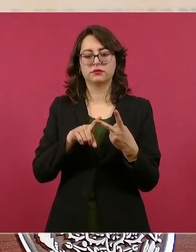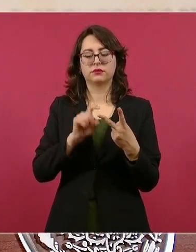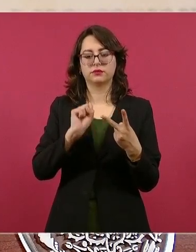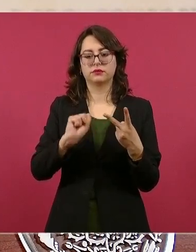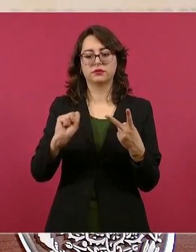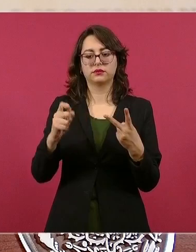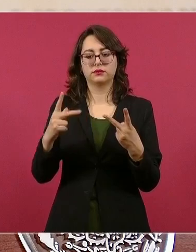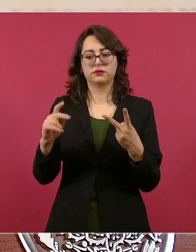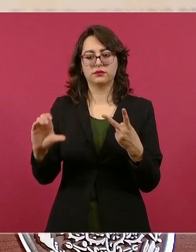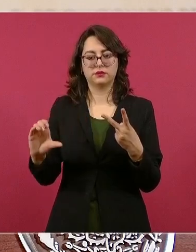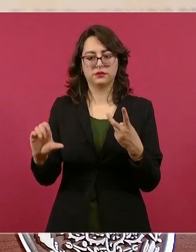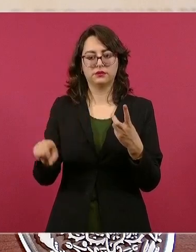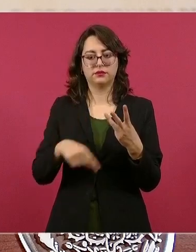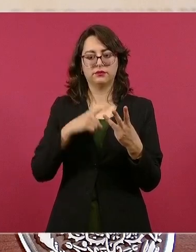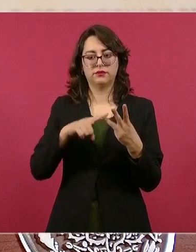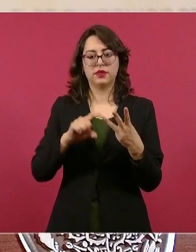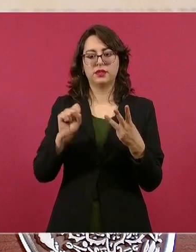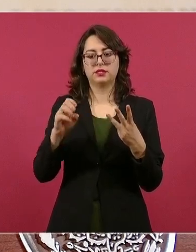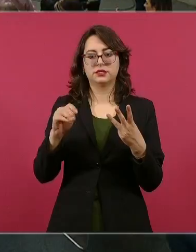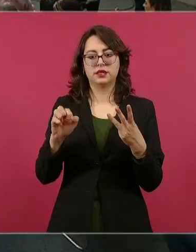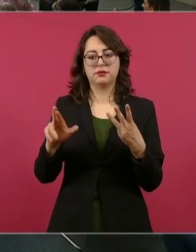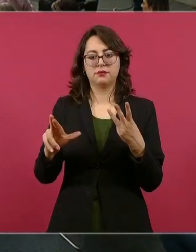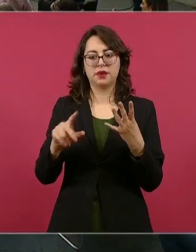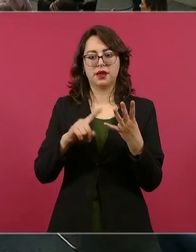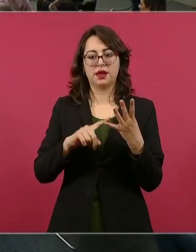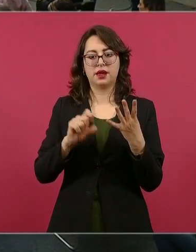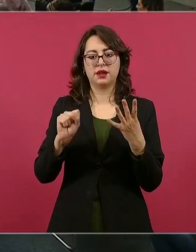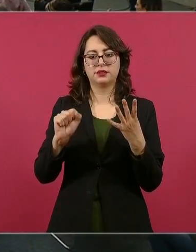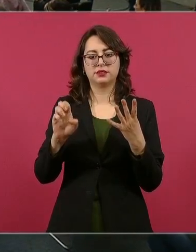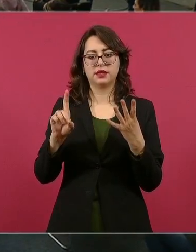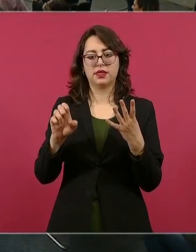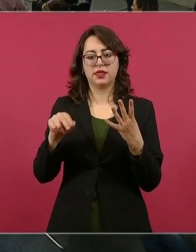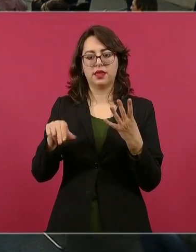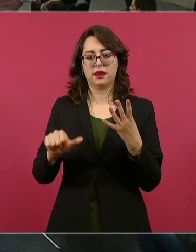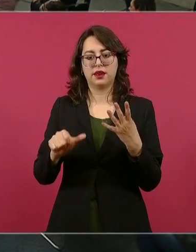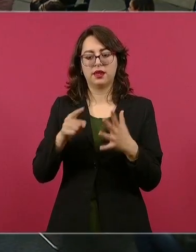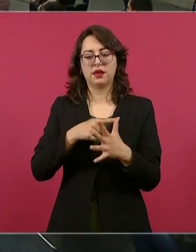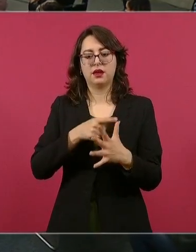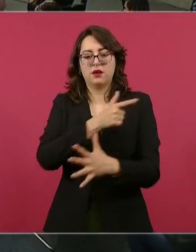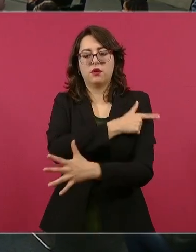seguridad pública, marina, defensa, guardia nacional,